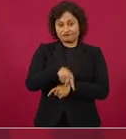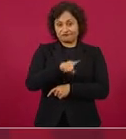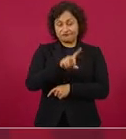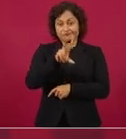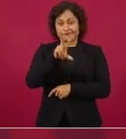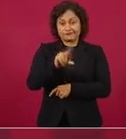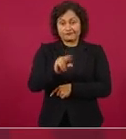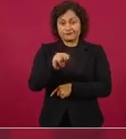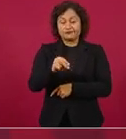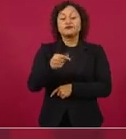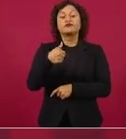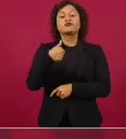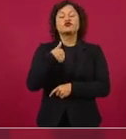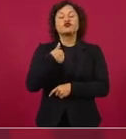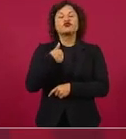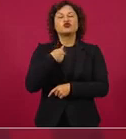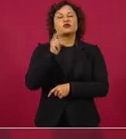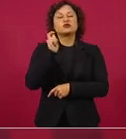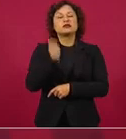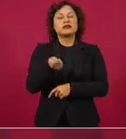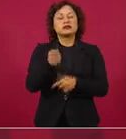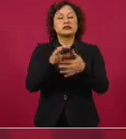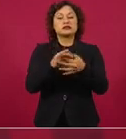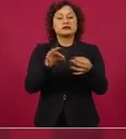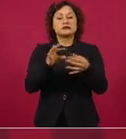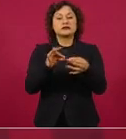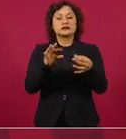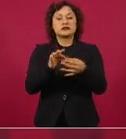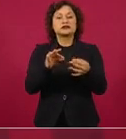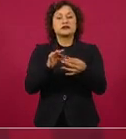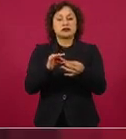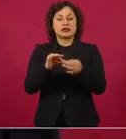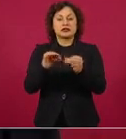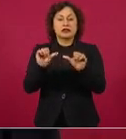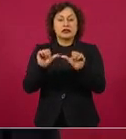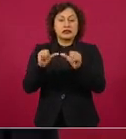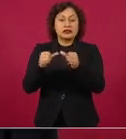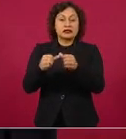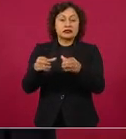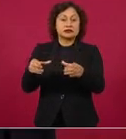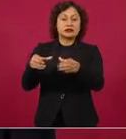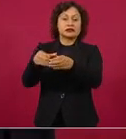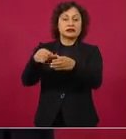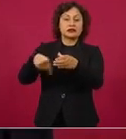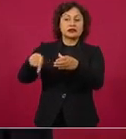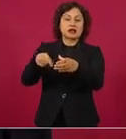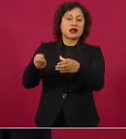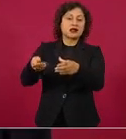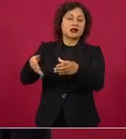Me refiero a la llamada sociedad civil o clase política.